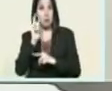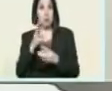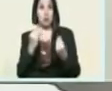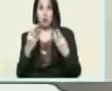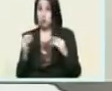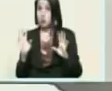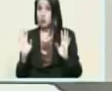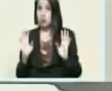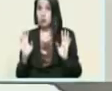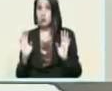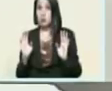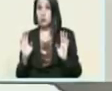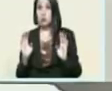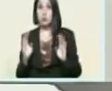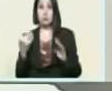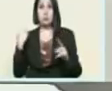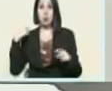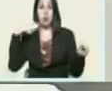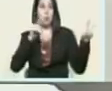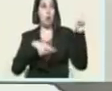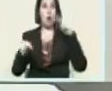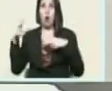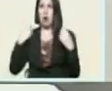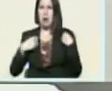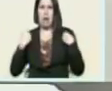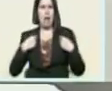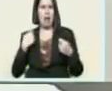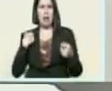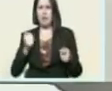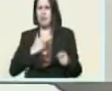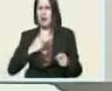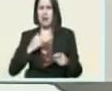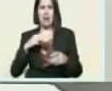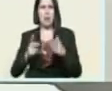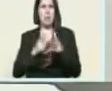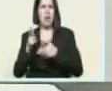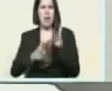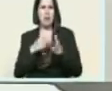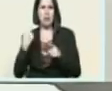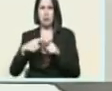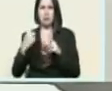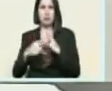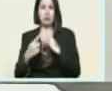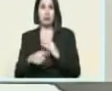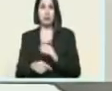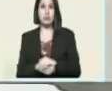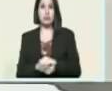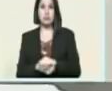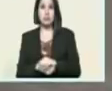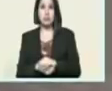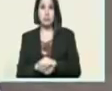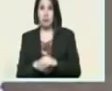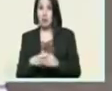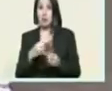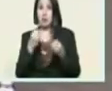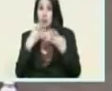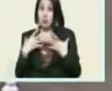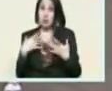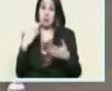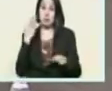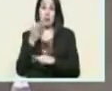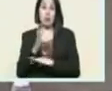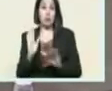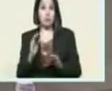bastante. Eso es un desfile de morrales en cualquier calle, en el metro, en todos lados. Quiere decir que la cosa llegó.